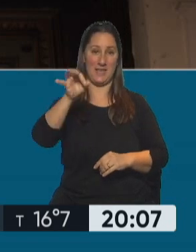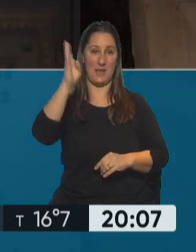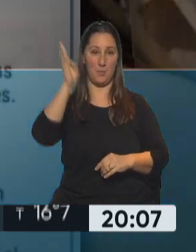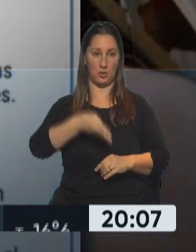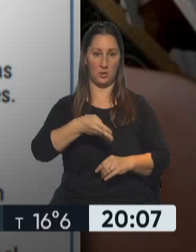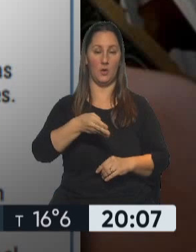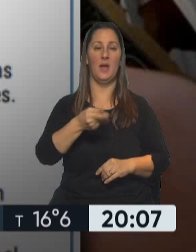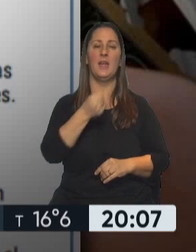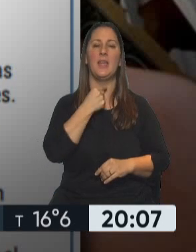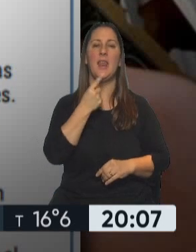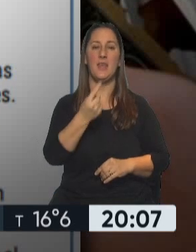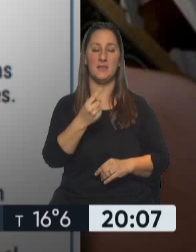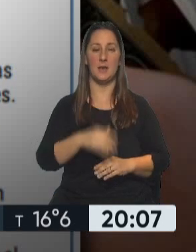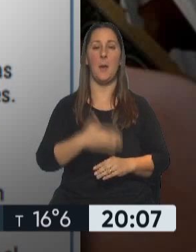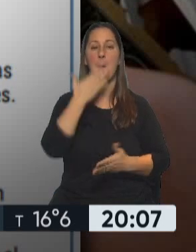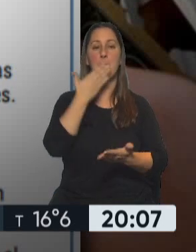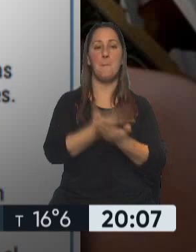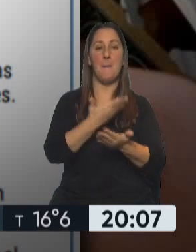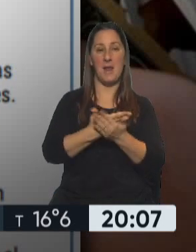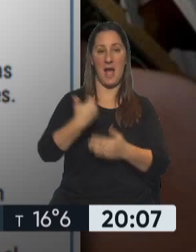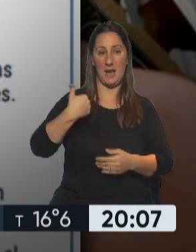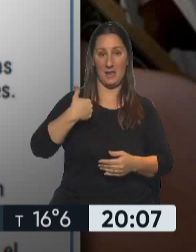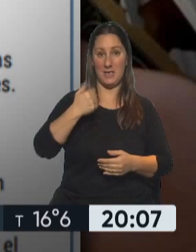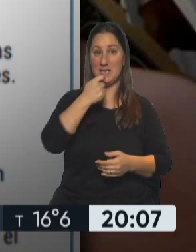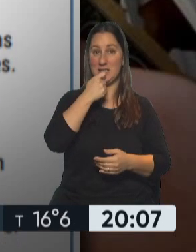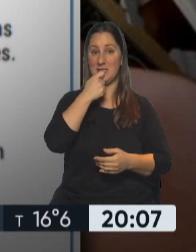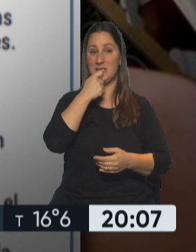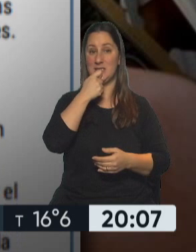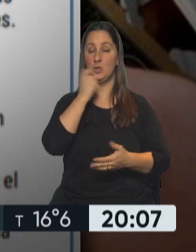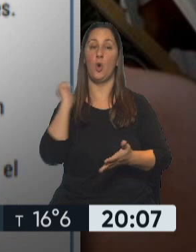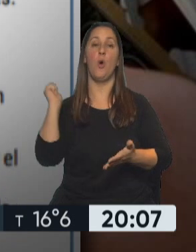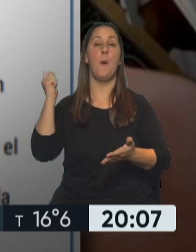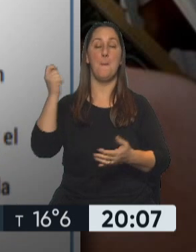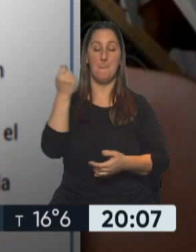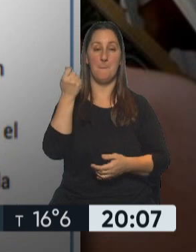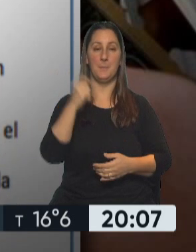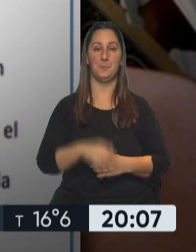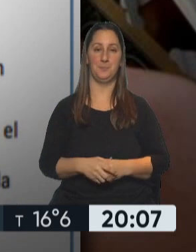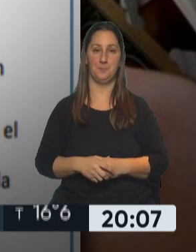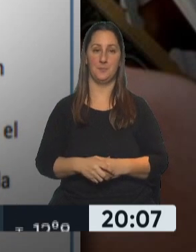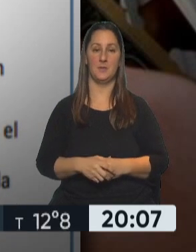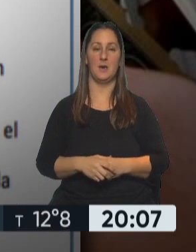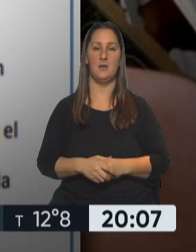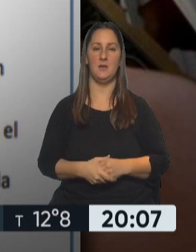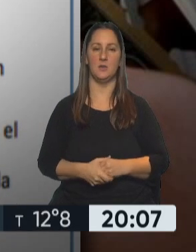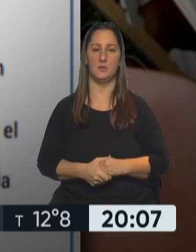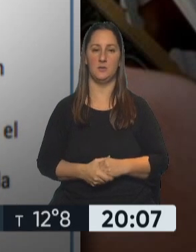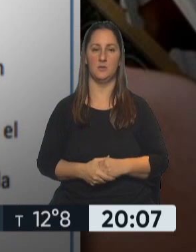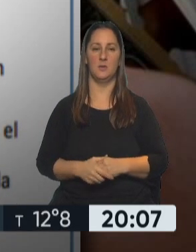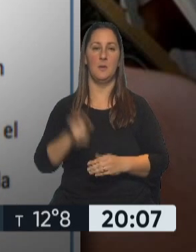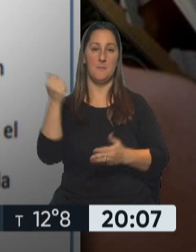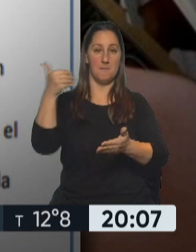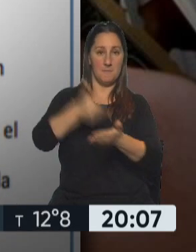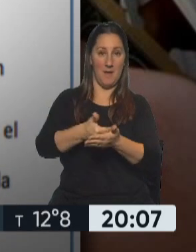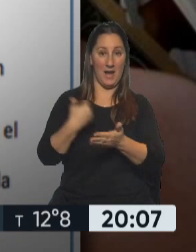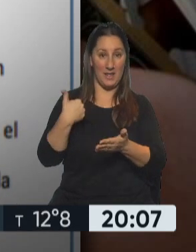significación papeles argentinos que si yo pongo plata argentina plata argentina en papeles argentinos